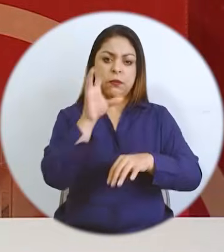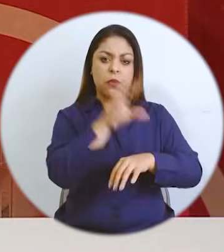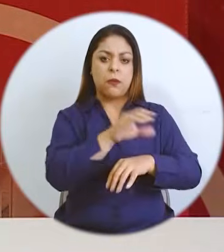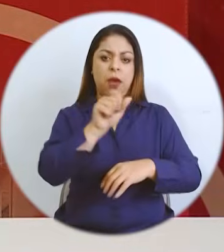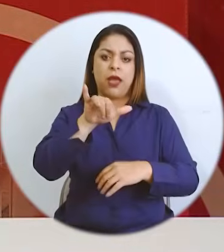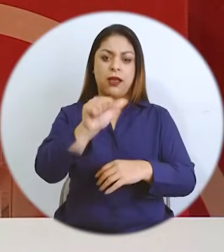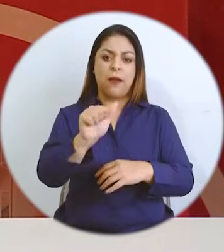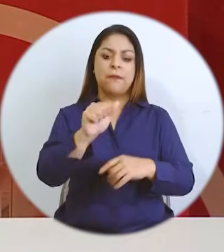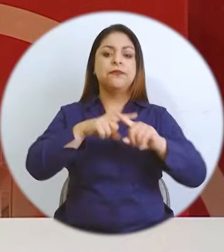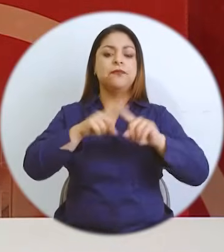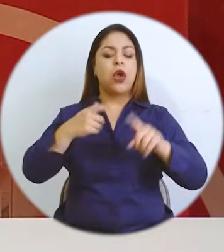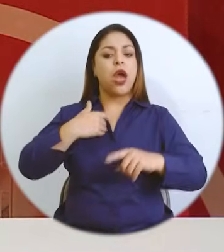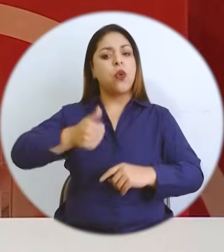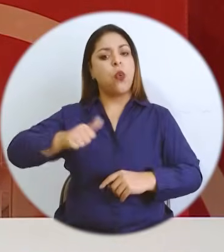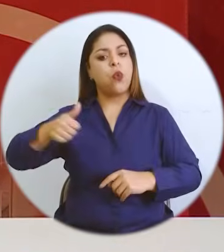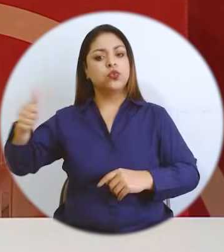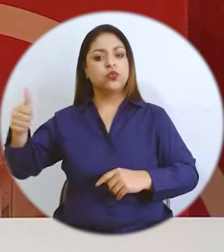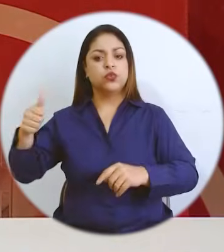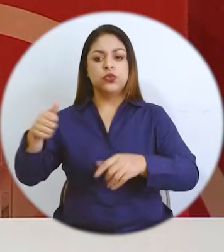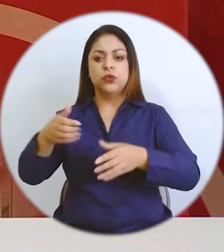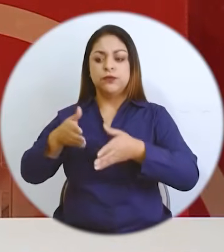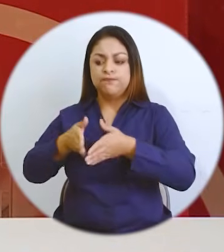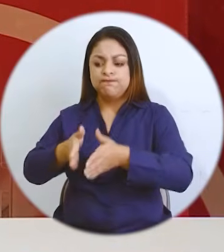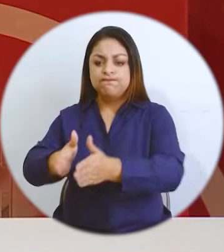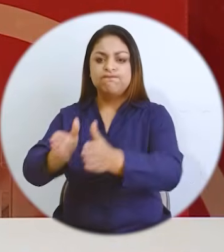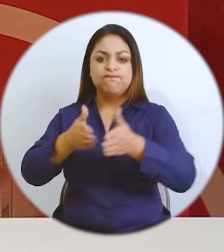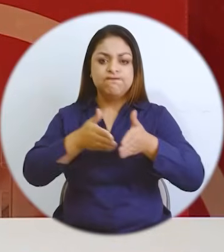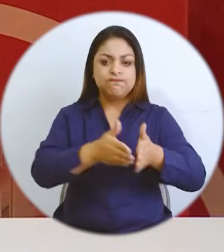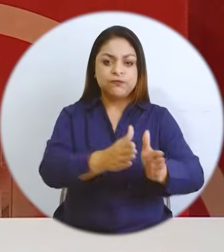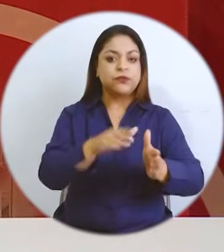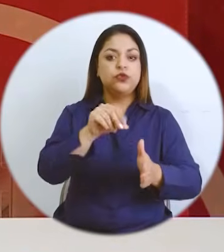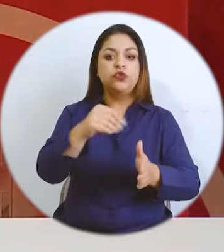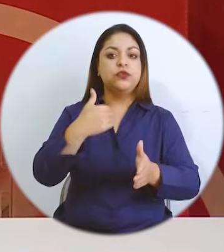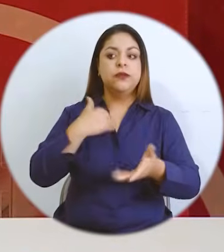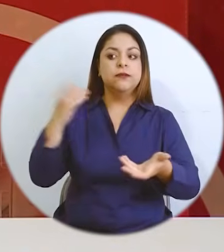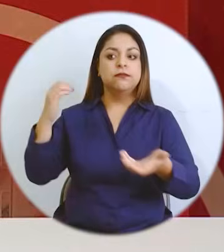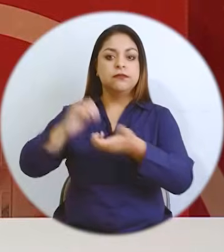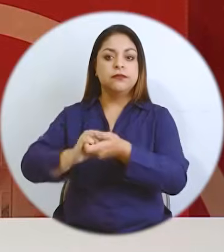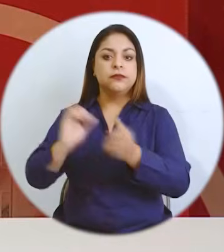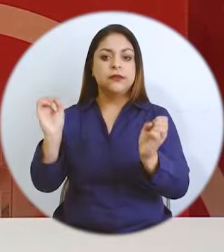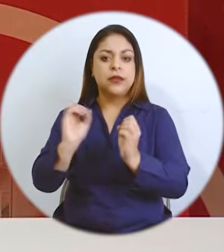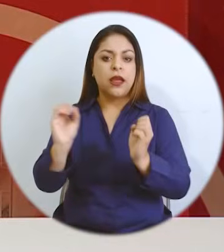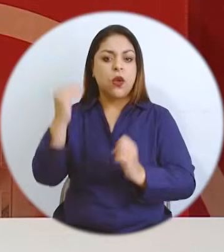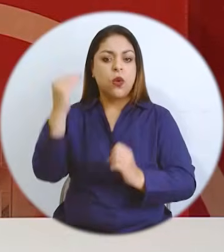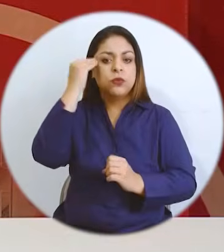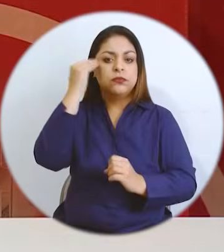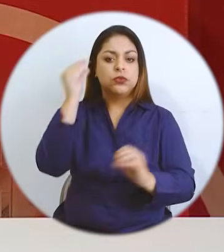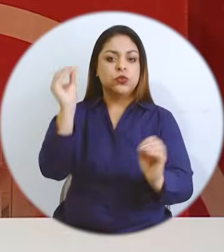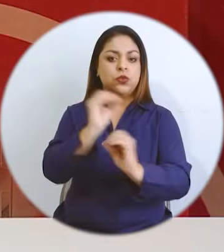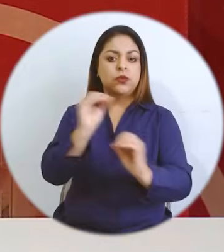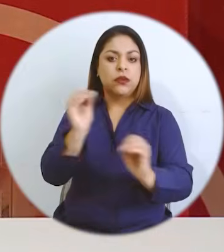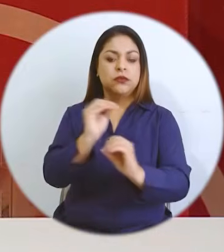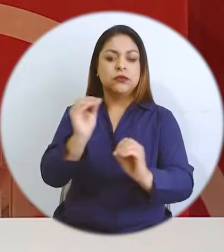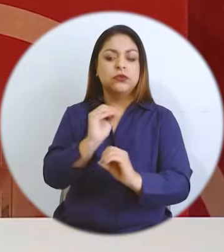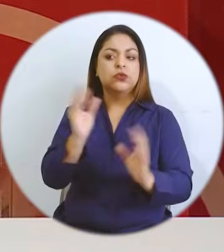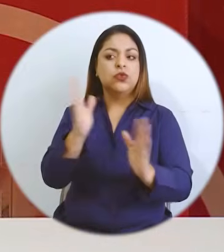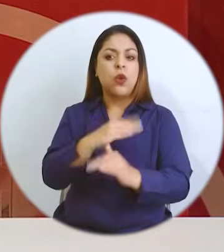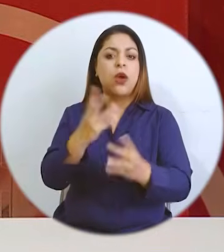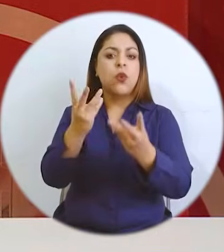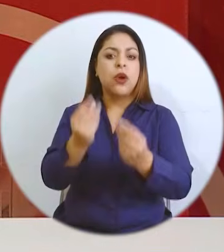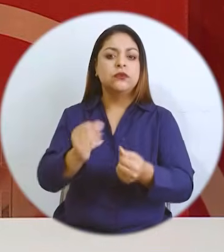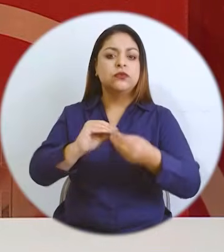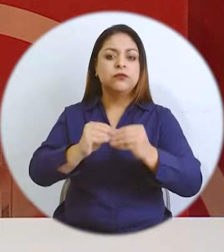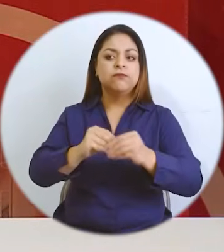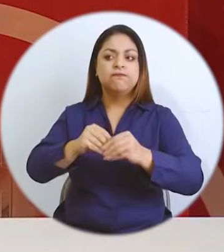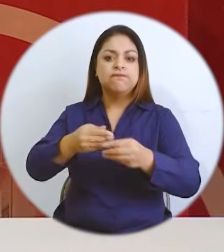hay incluso otros acueductos que no tienen convenio de delegación, que no se tiene ni siquiera conocimiento de exactamente cuál es el número, ni a cuánta población